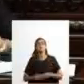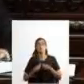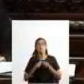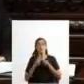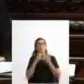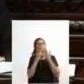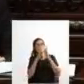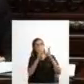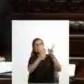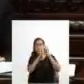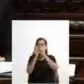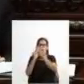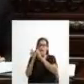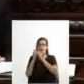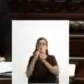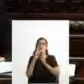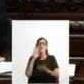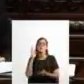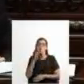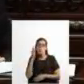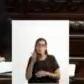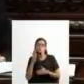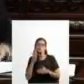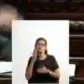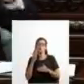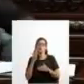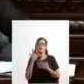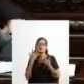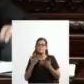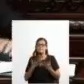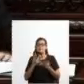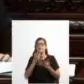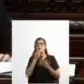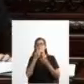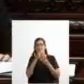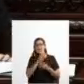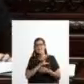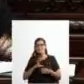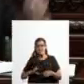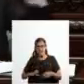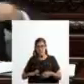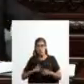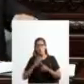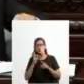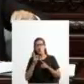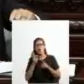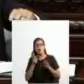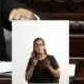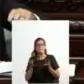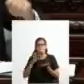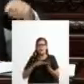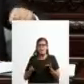mercados apostar a la producción sanear el Estado no cargar más